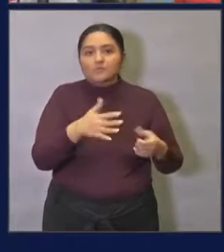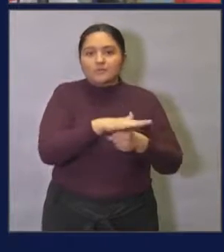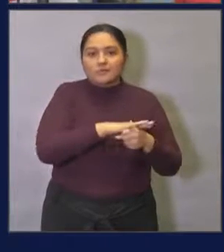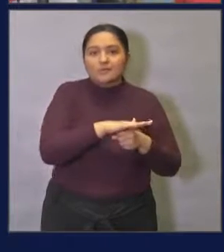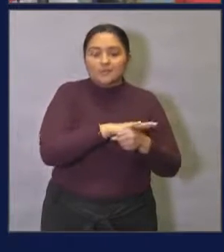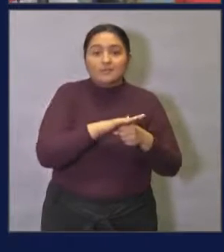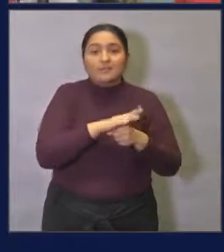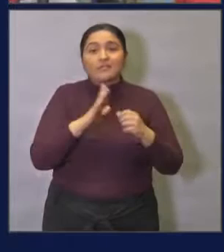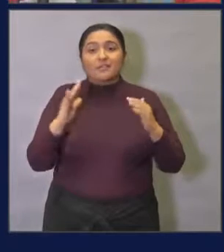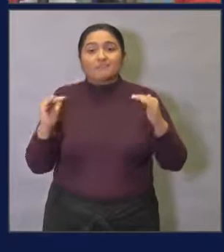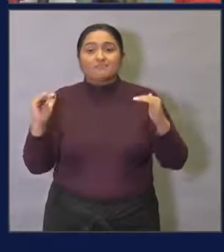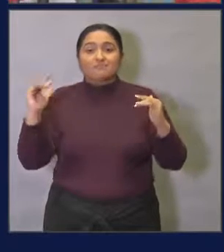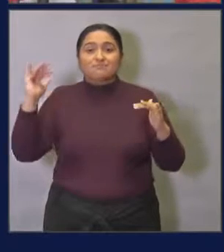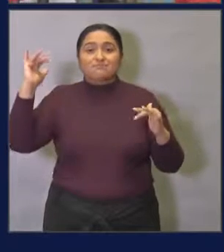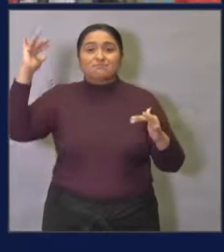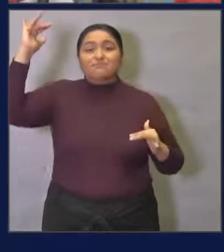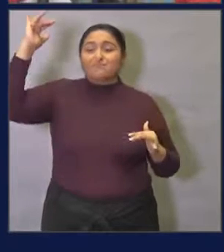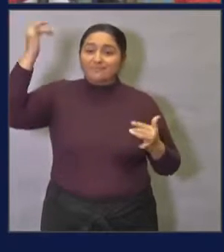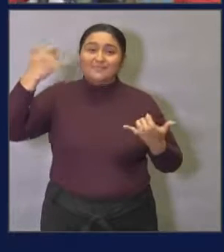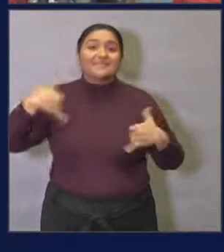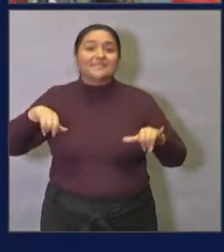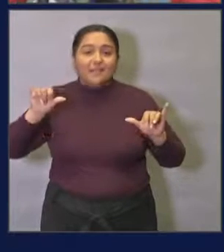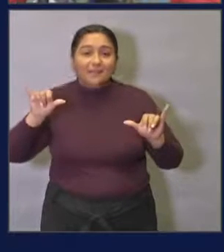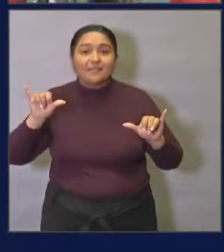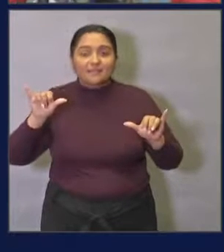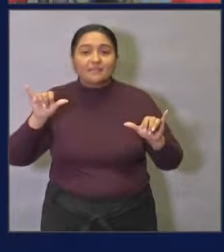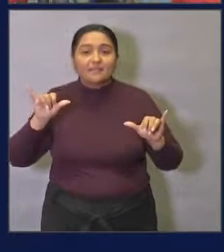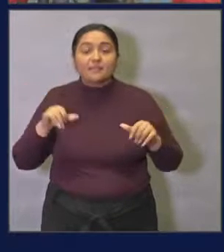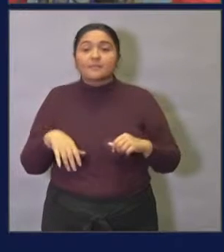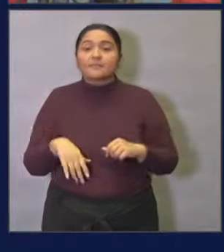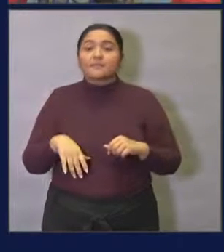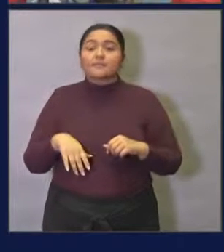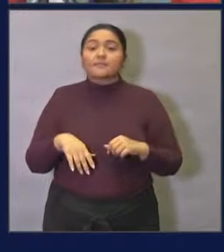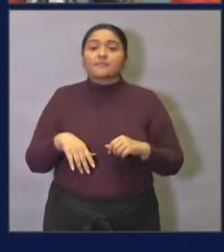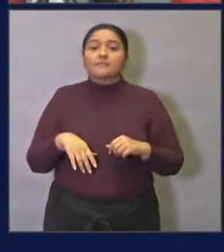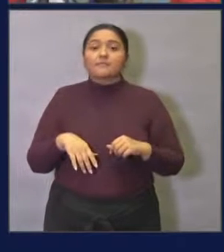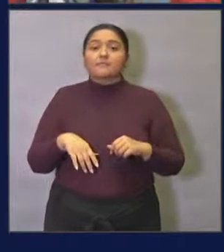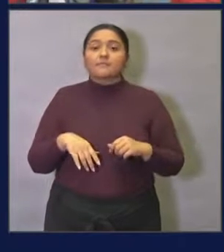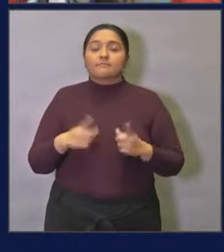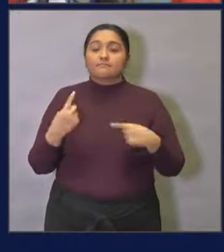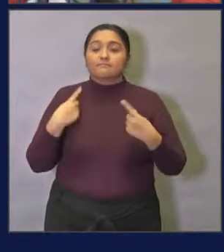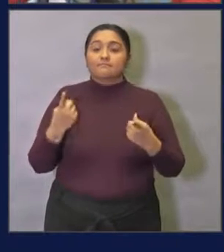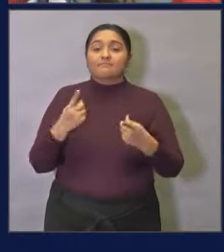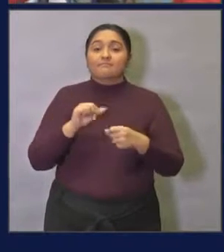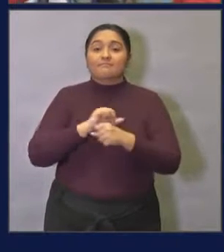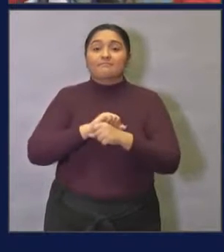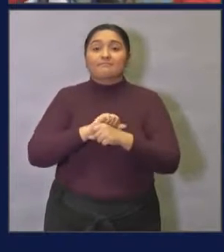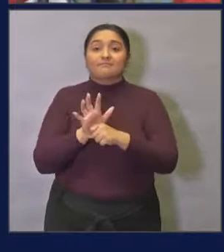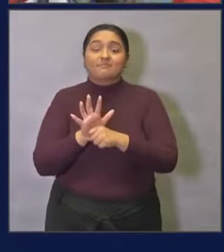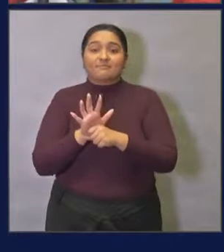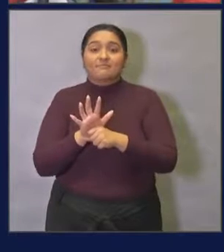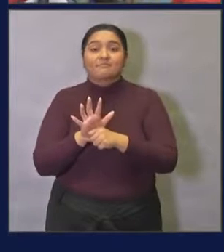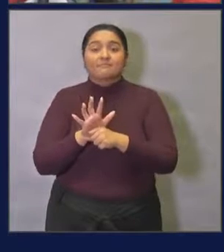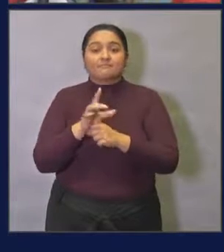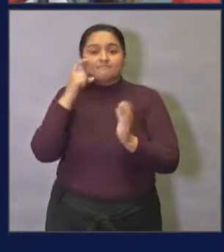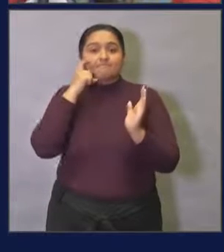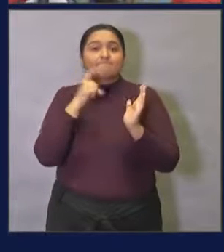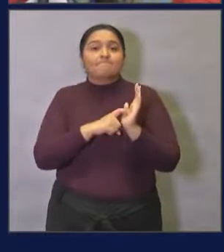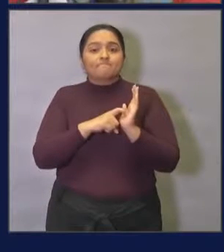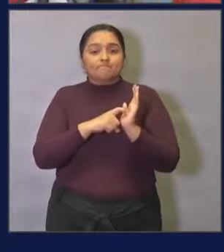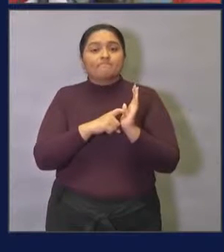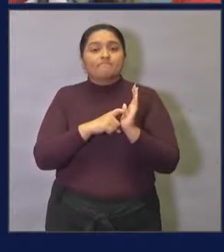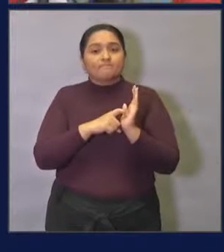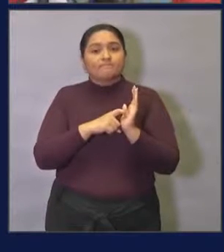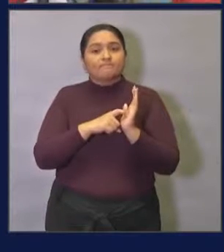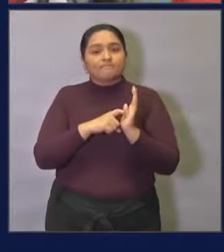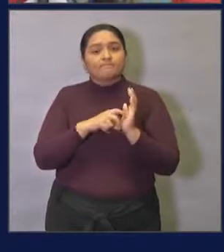sigue creciendo. A lo largo de la pandemia se ha manifestado de gran manera las consecuencias